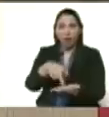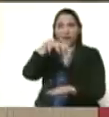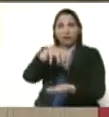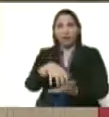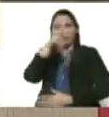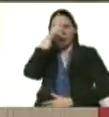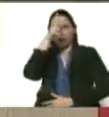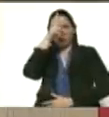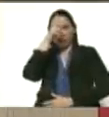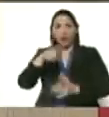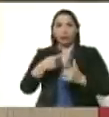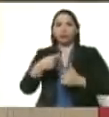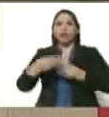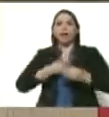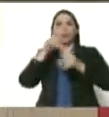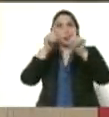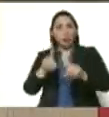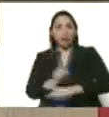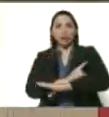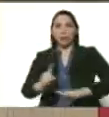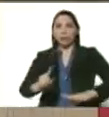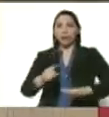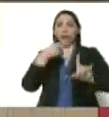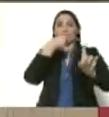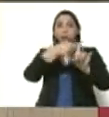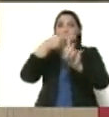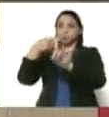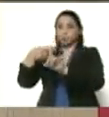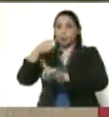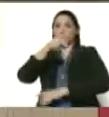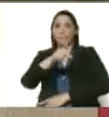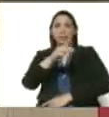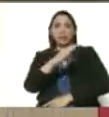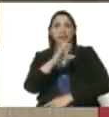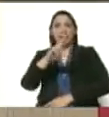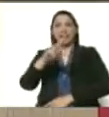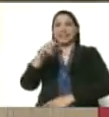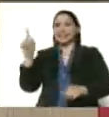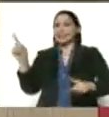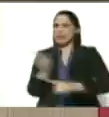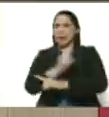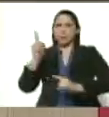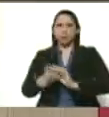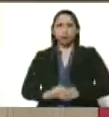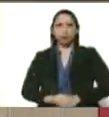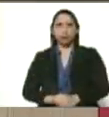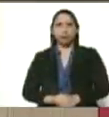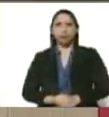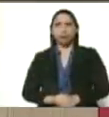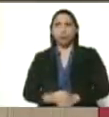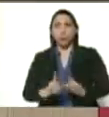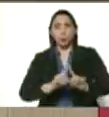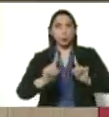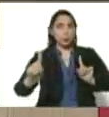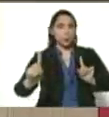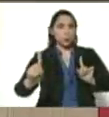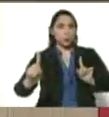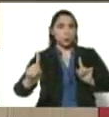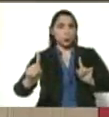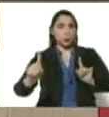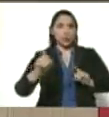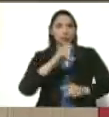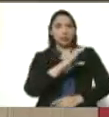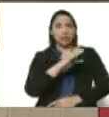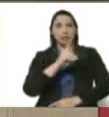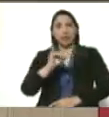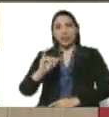Falcón, se le aplica la prueba rápida saliendo positiva e inmediatamente se aísla en un CDI